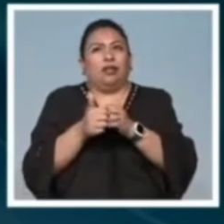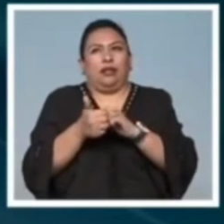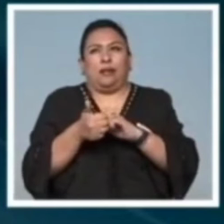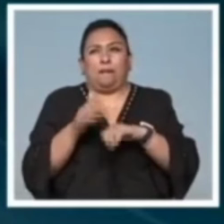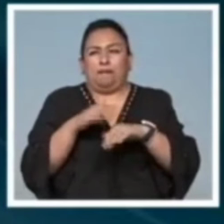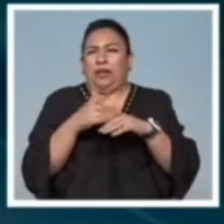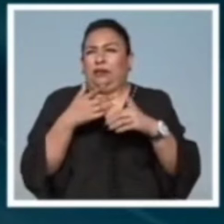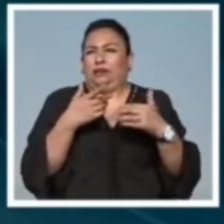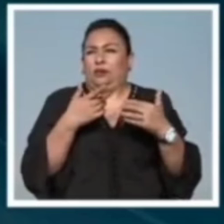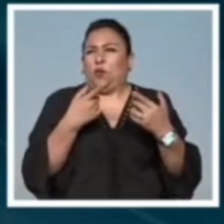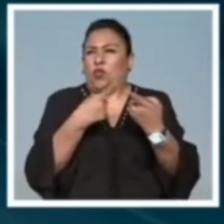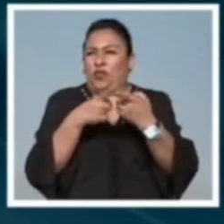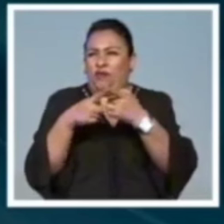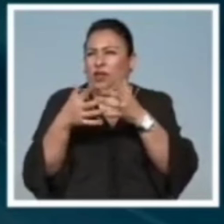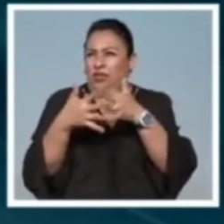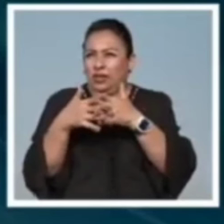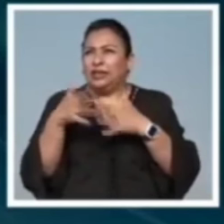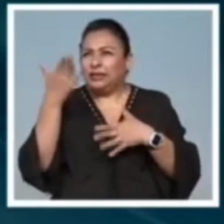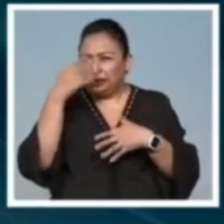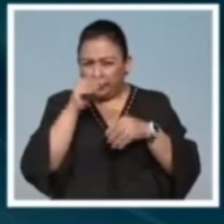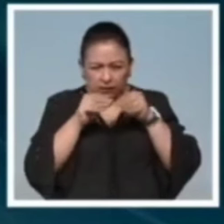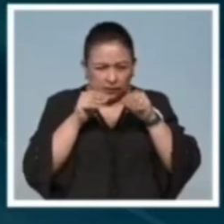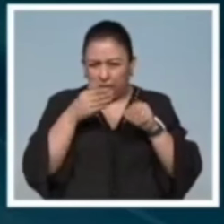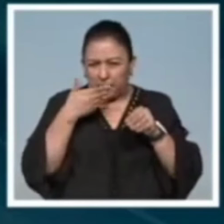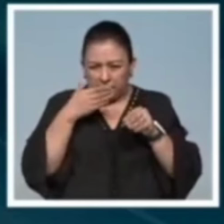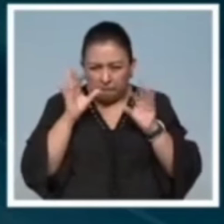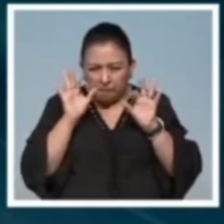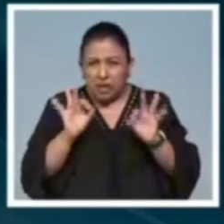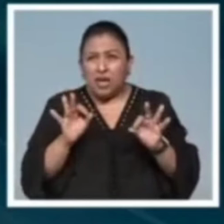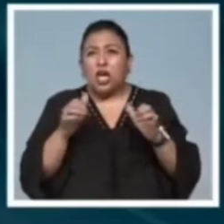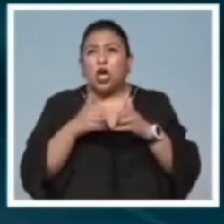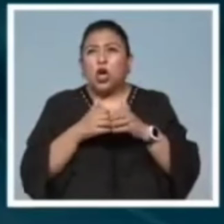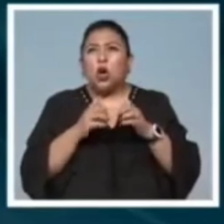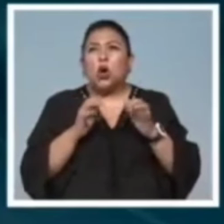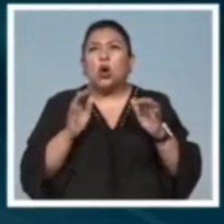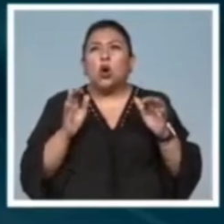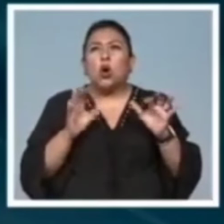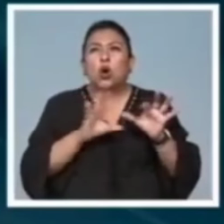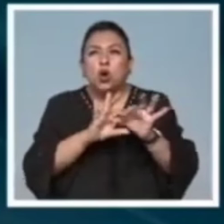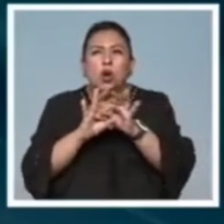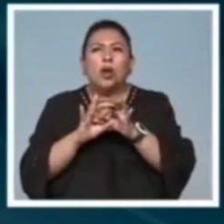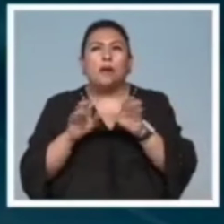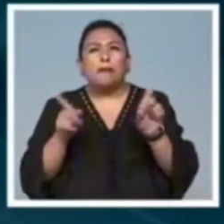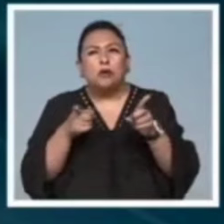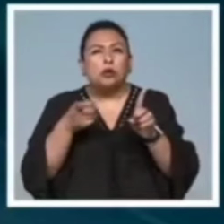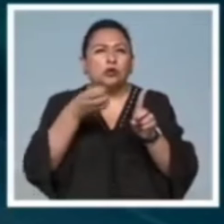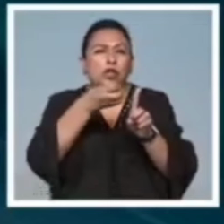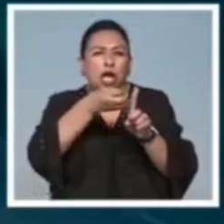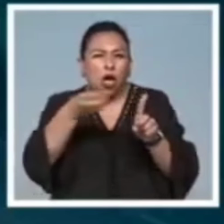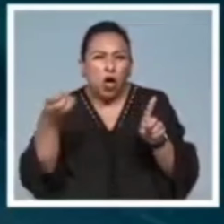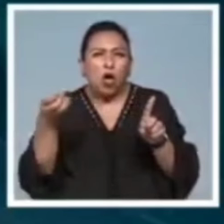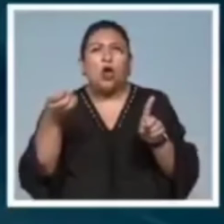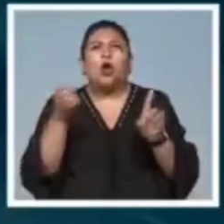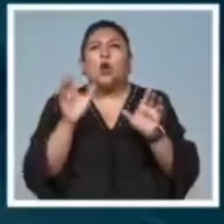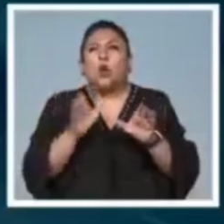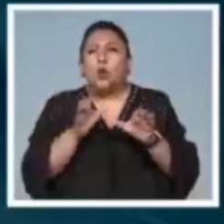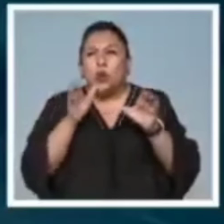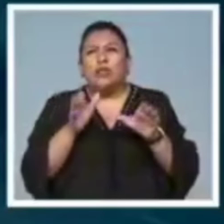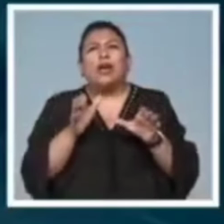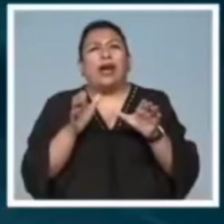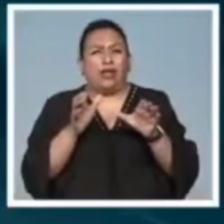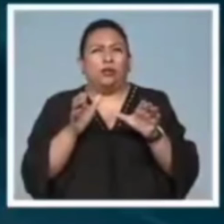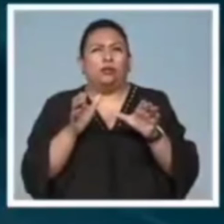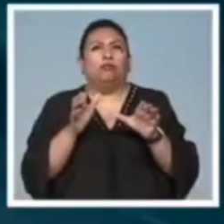más ecléctico que si los sabes acomodar bien con armonía, con ritmo, con estructura, cuidando